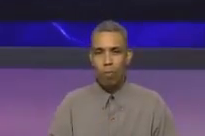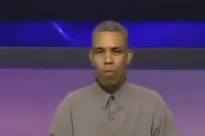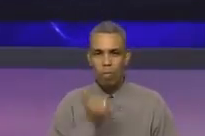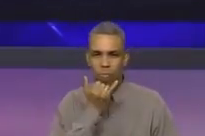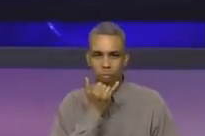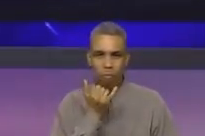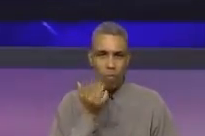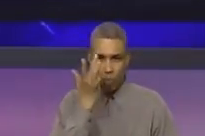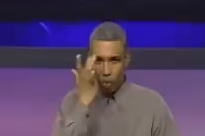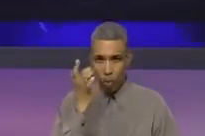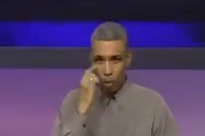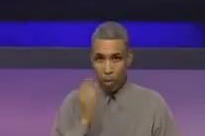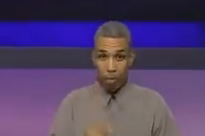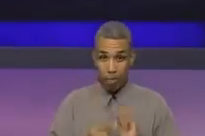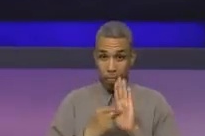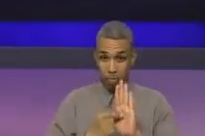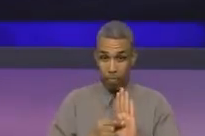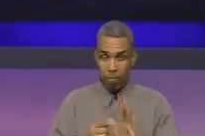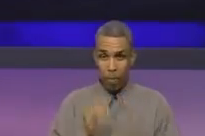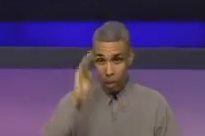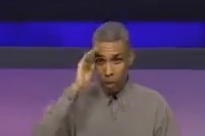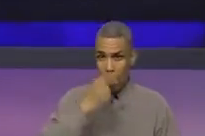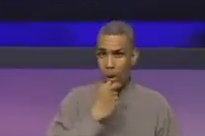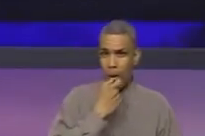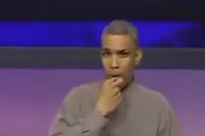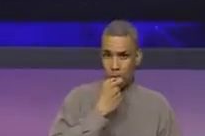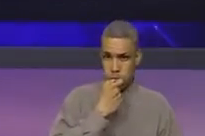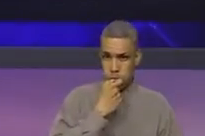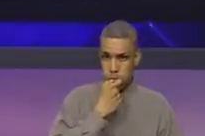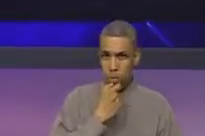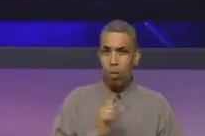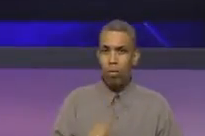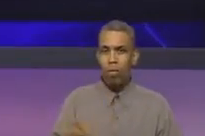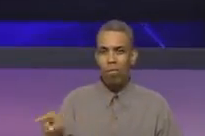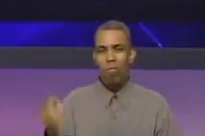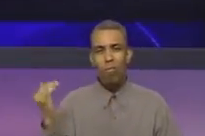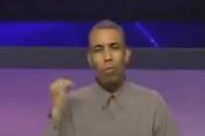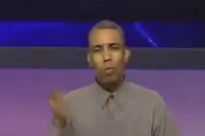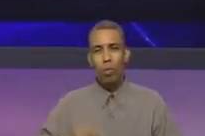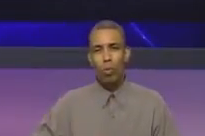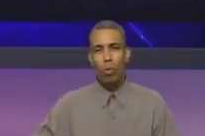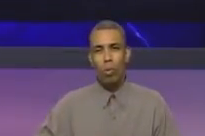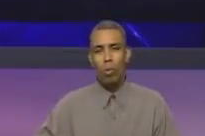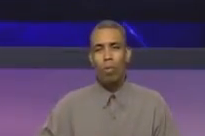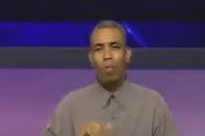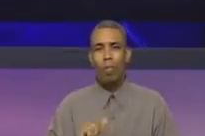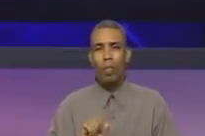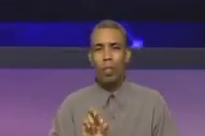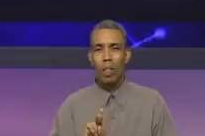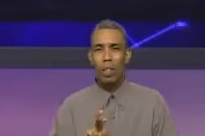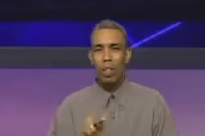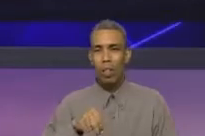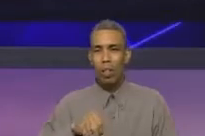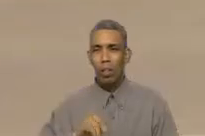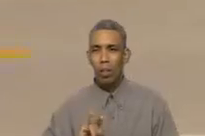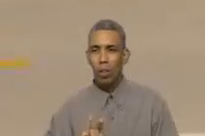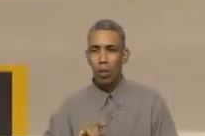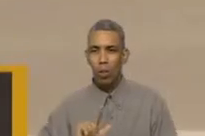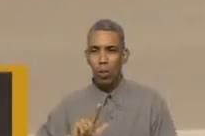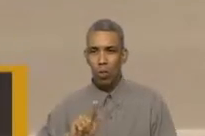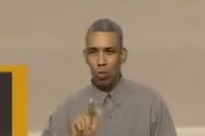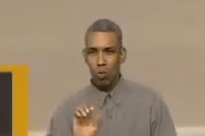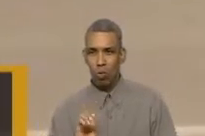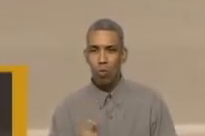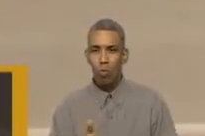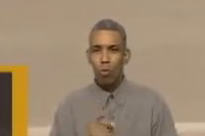asistencial. Las autoridades de tránsito confirmaron la muerte de quien en vida respondía al nombre de Arnulfo Serrano. Como Arnulfo